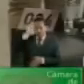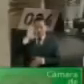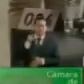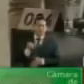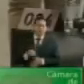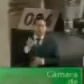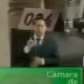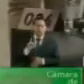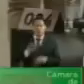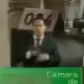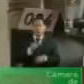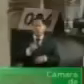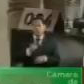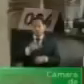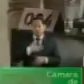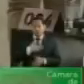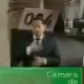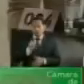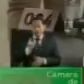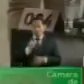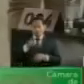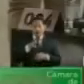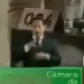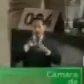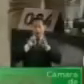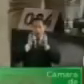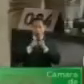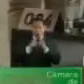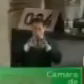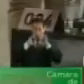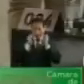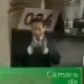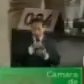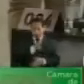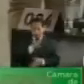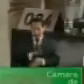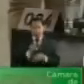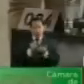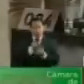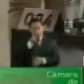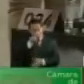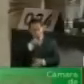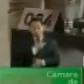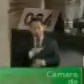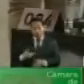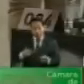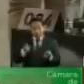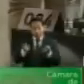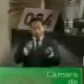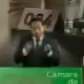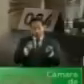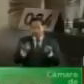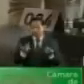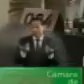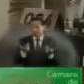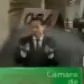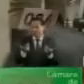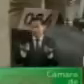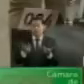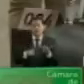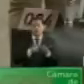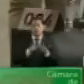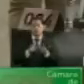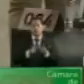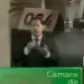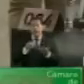en sesiones generales del Congreso, inclusive con tu presidencia. Y segundo, porque pusieron a